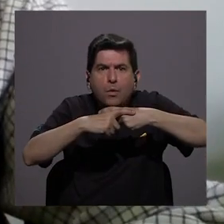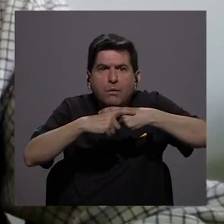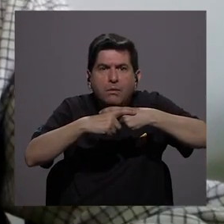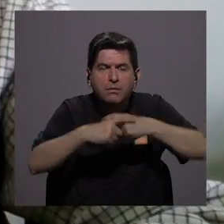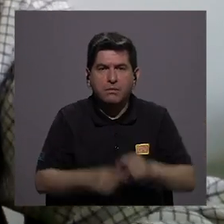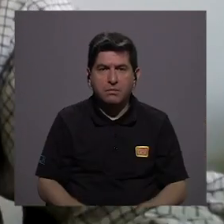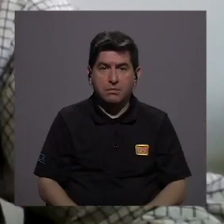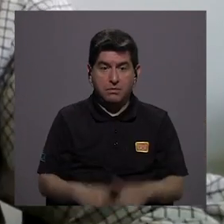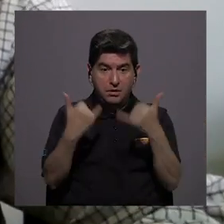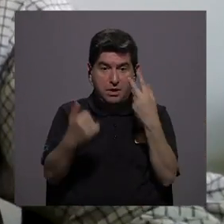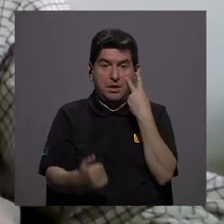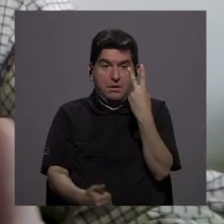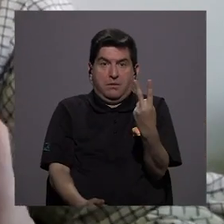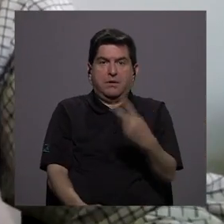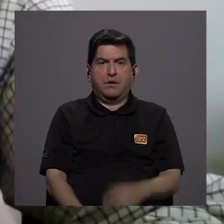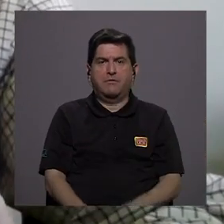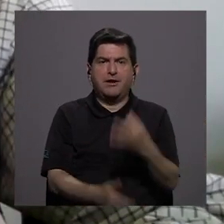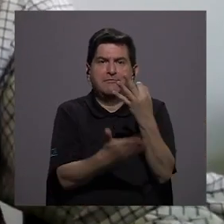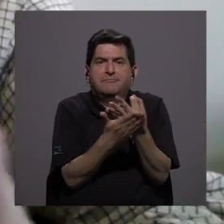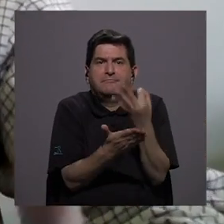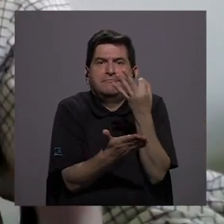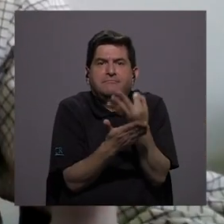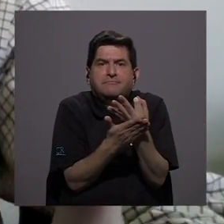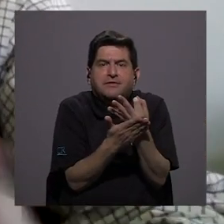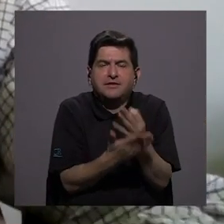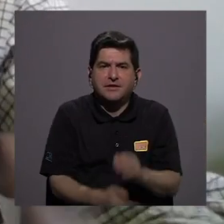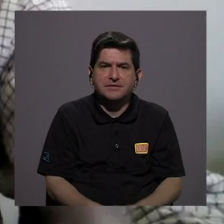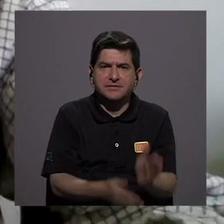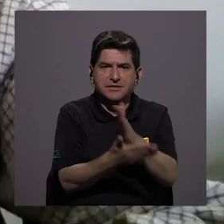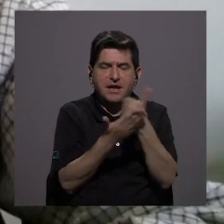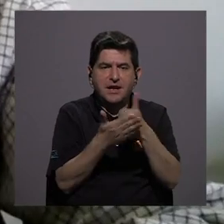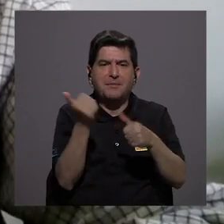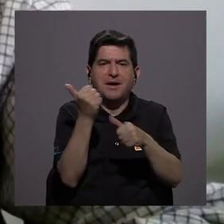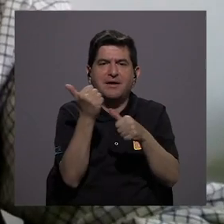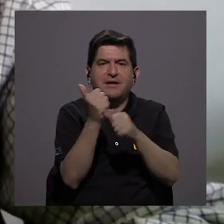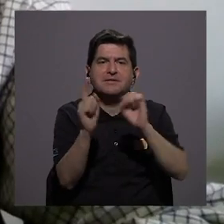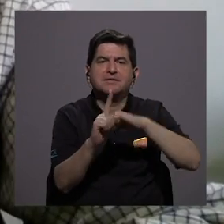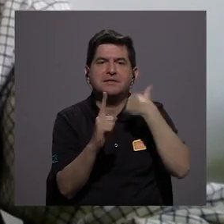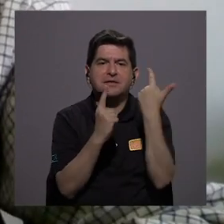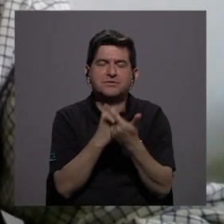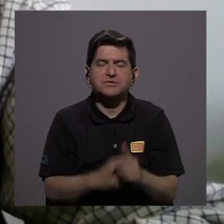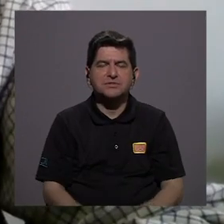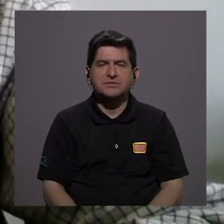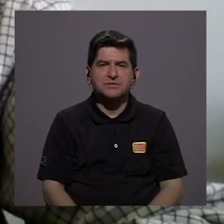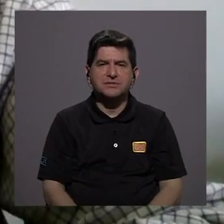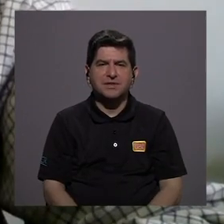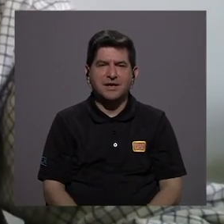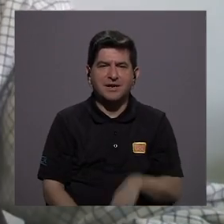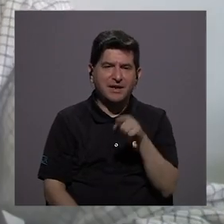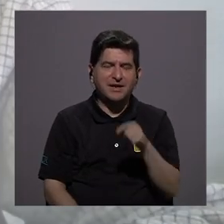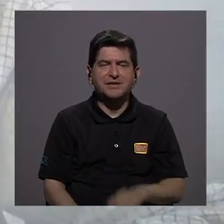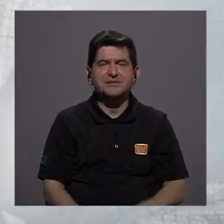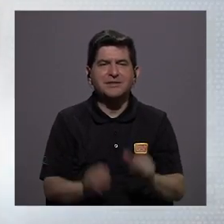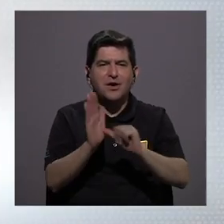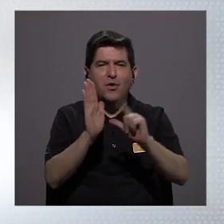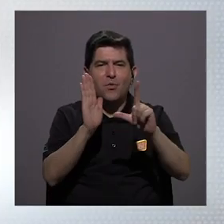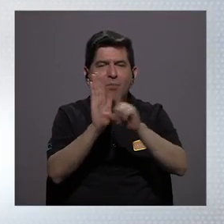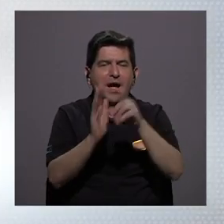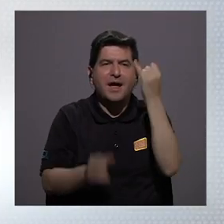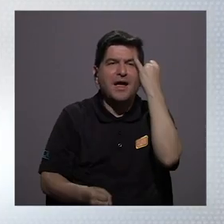complicados en cuanto, y ahora lo estamos viendo, en cuanto a cómo financiamos, por ejemplo, la parte de asistencia social. Un legislativo de